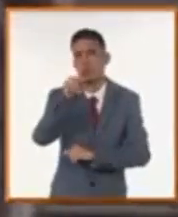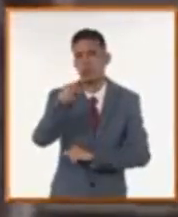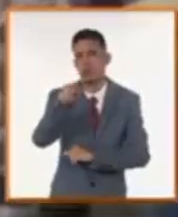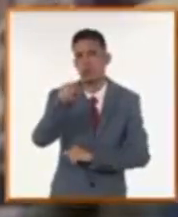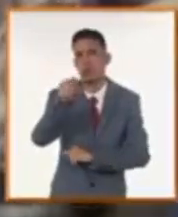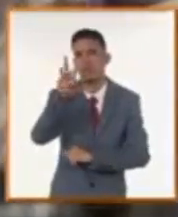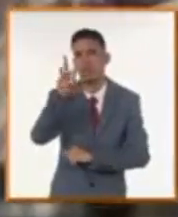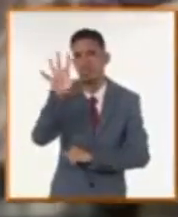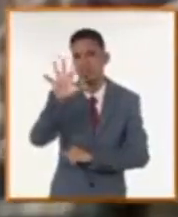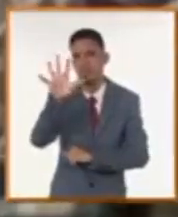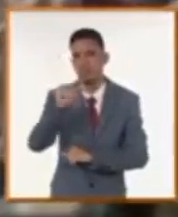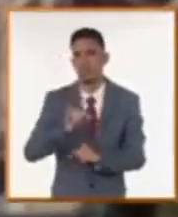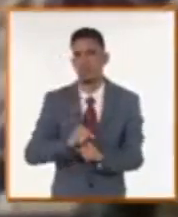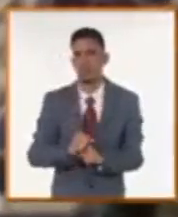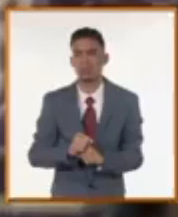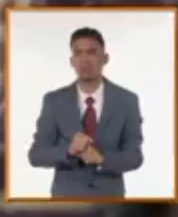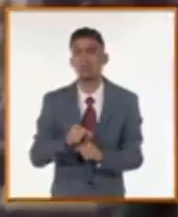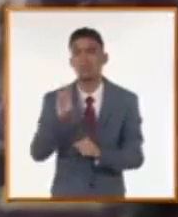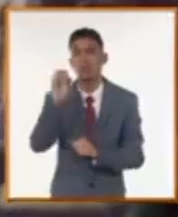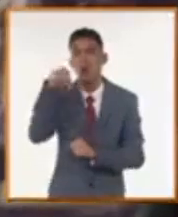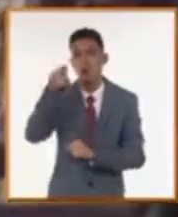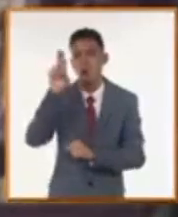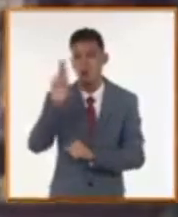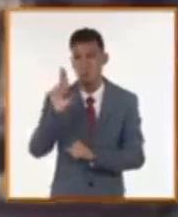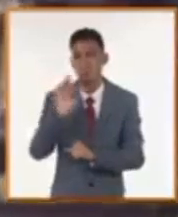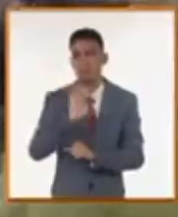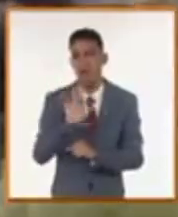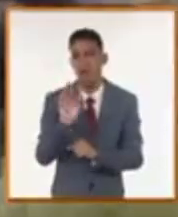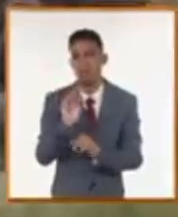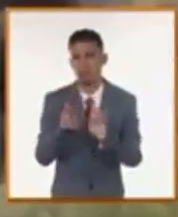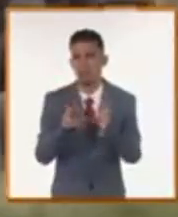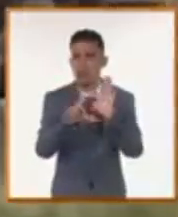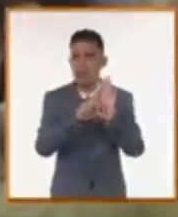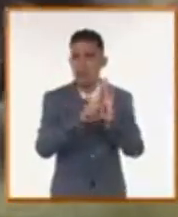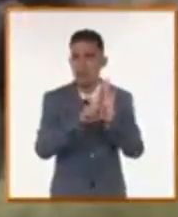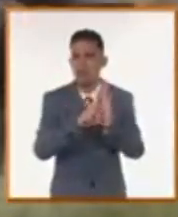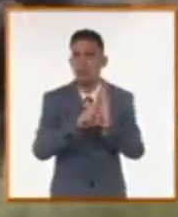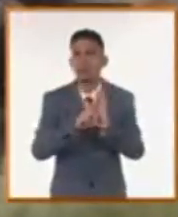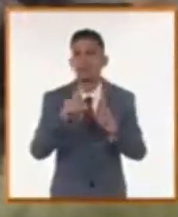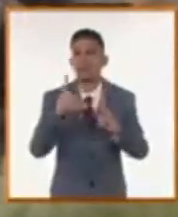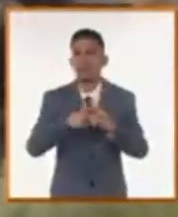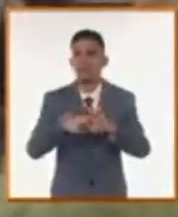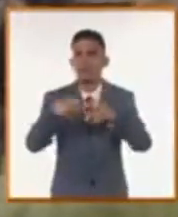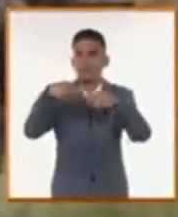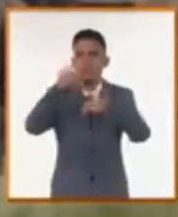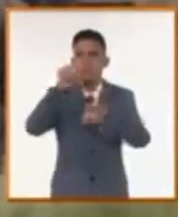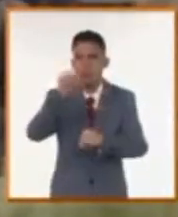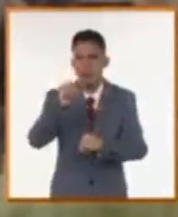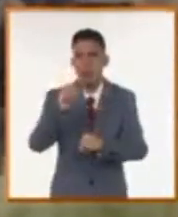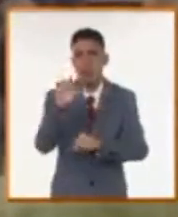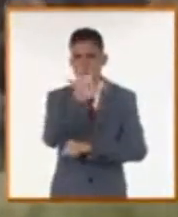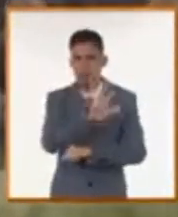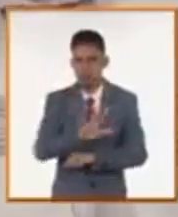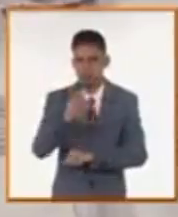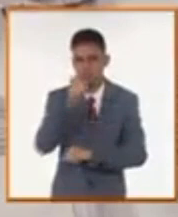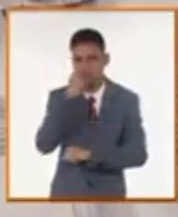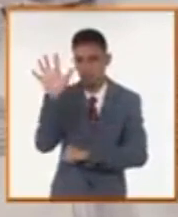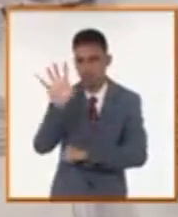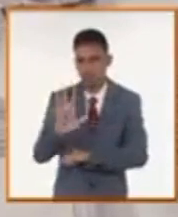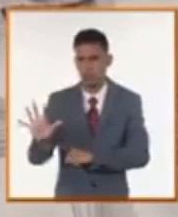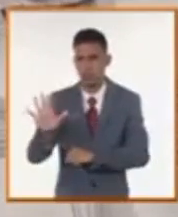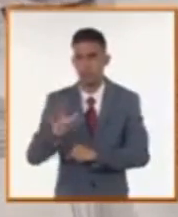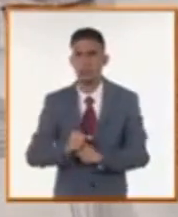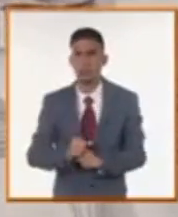435/78 de la entonces Naciones Unidas y posterior definición del mapa político que hoy exhibe el África Austral.